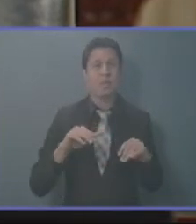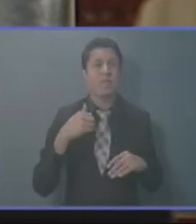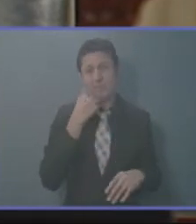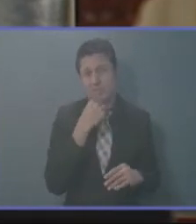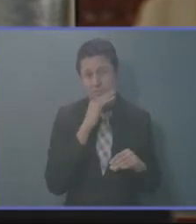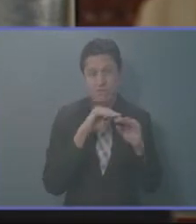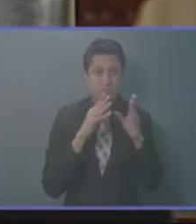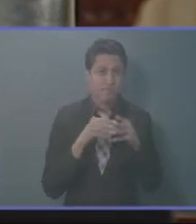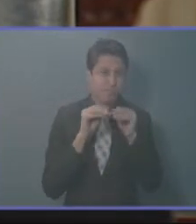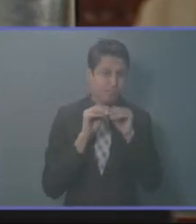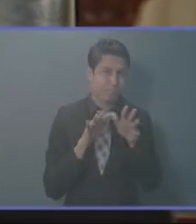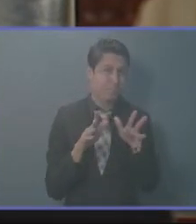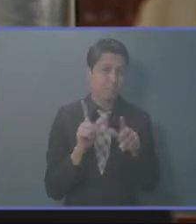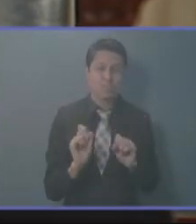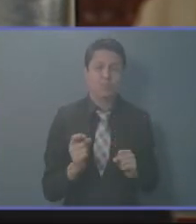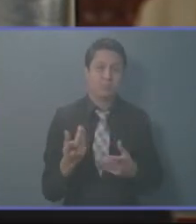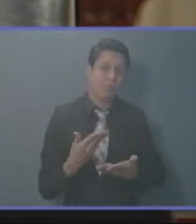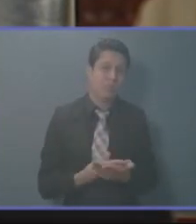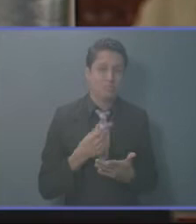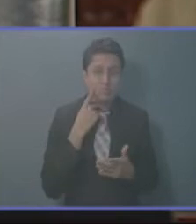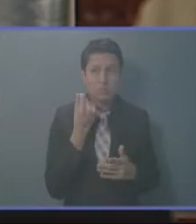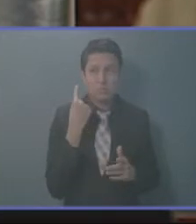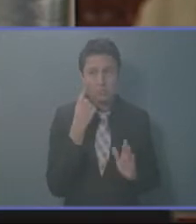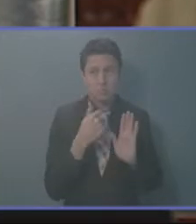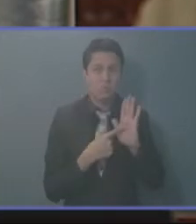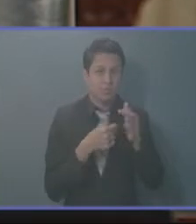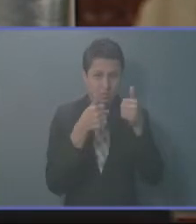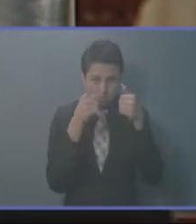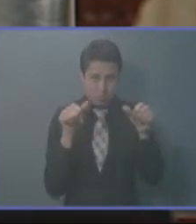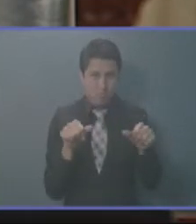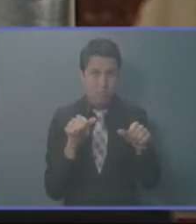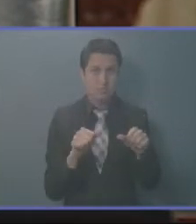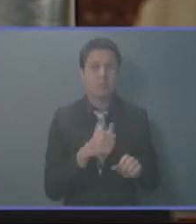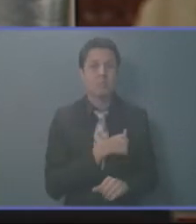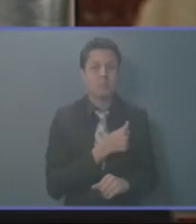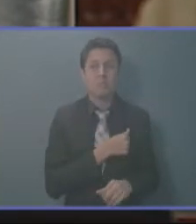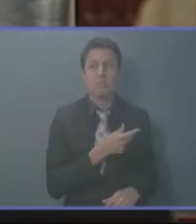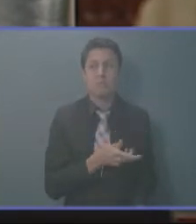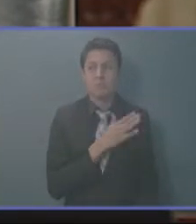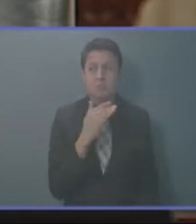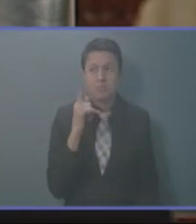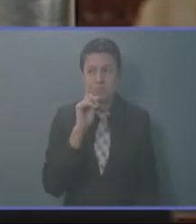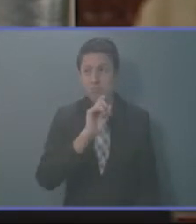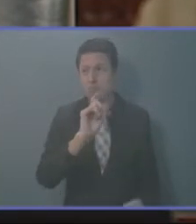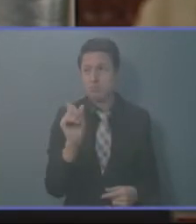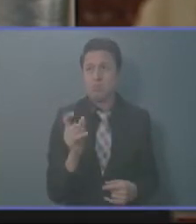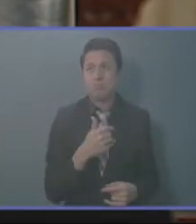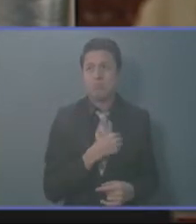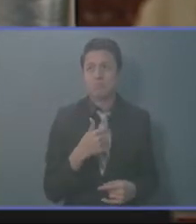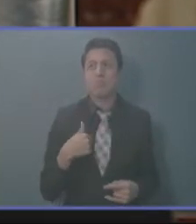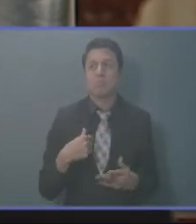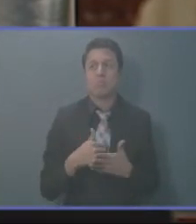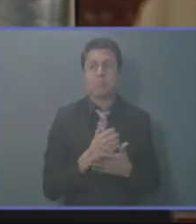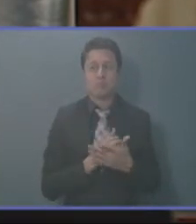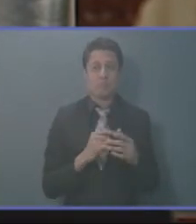el órgano ejecutivo no puede consentir la aprobación de una obligación para el Estado, no consultada con el Ministerio de Hacienda y el Ministerio de